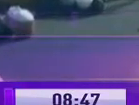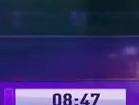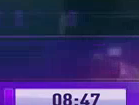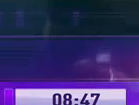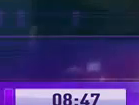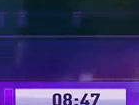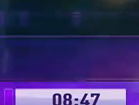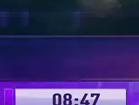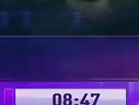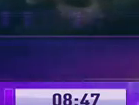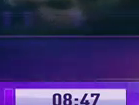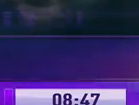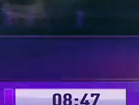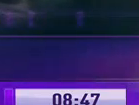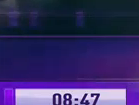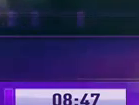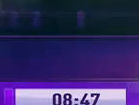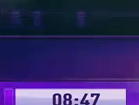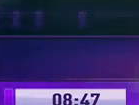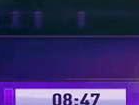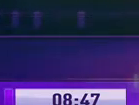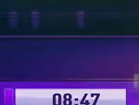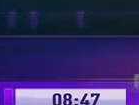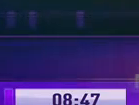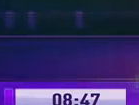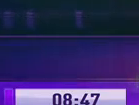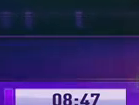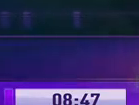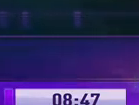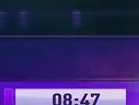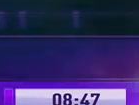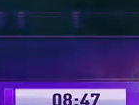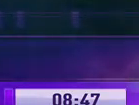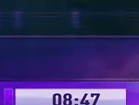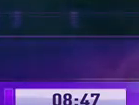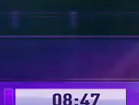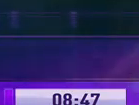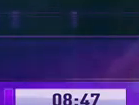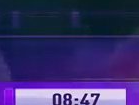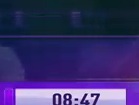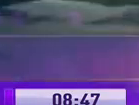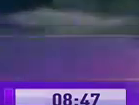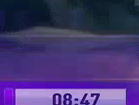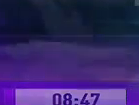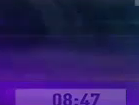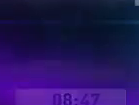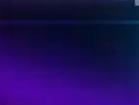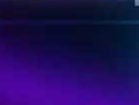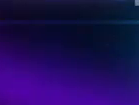breve pausa, ya regresaremos también con panorámicas de cómo está el Distrito Metropolitano.